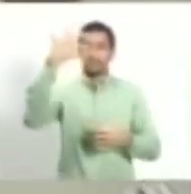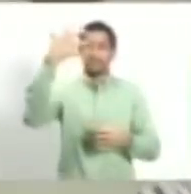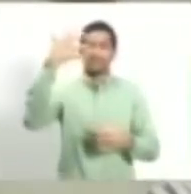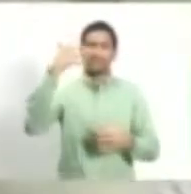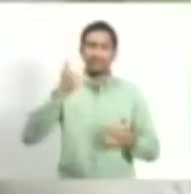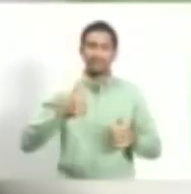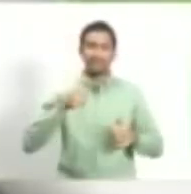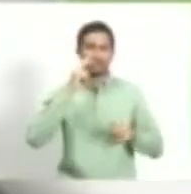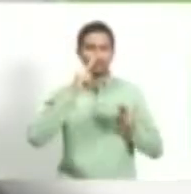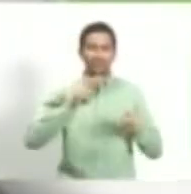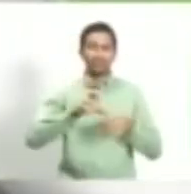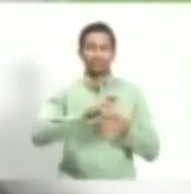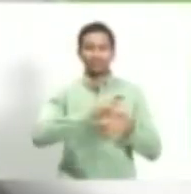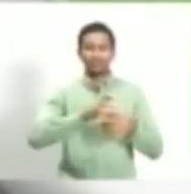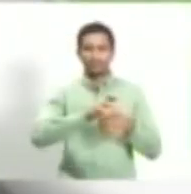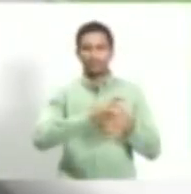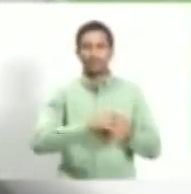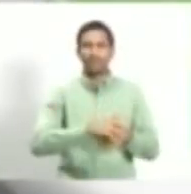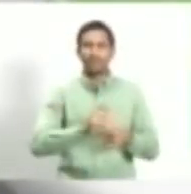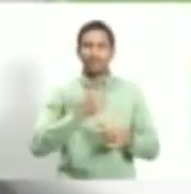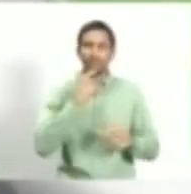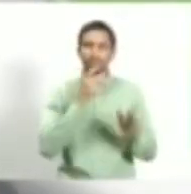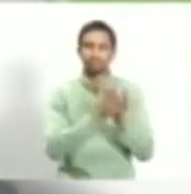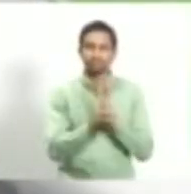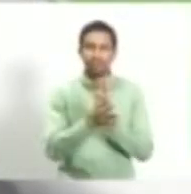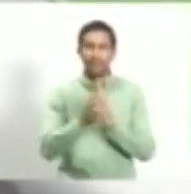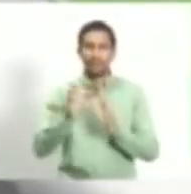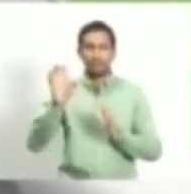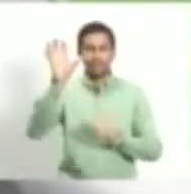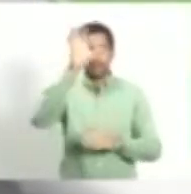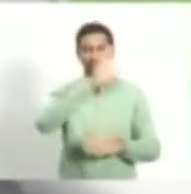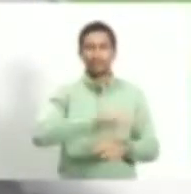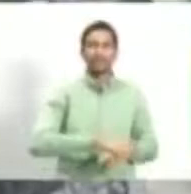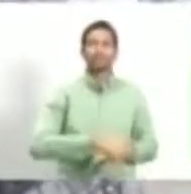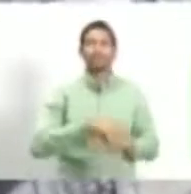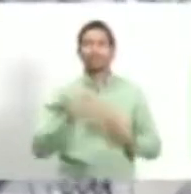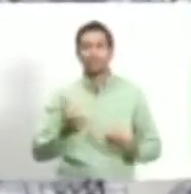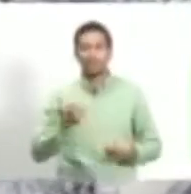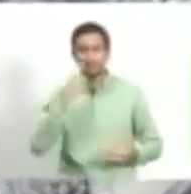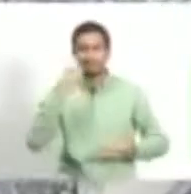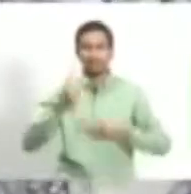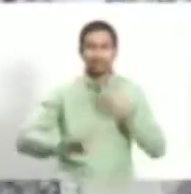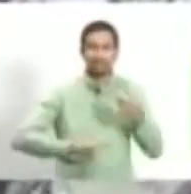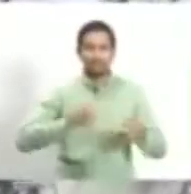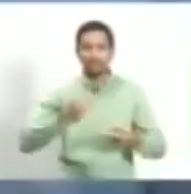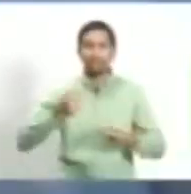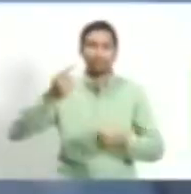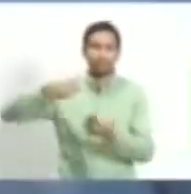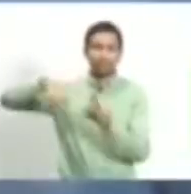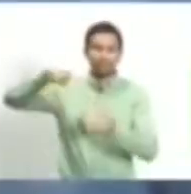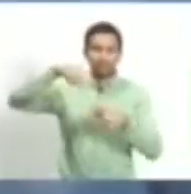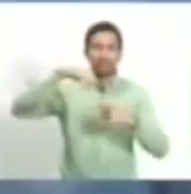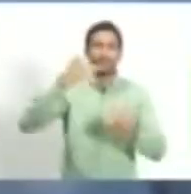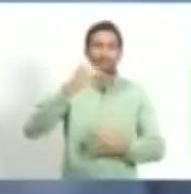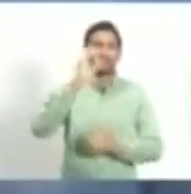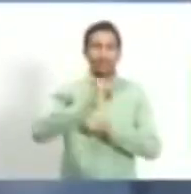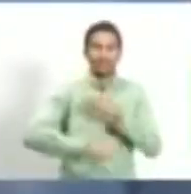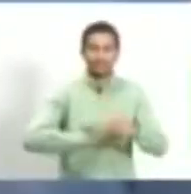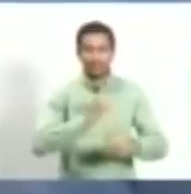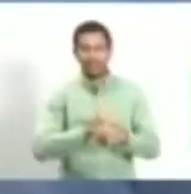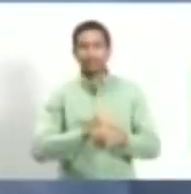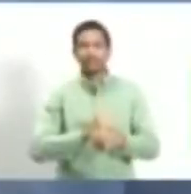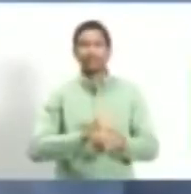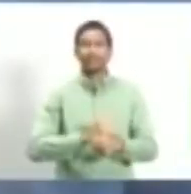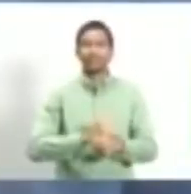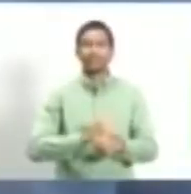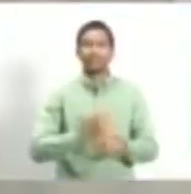su impresión y de lo que ellos salgan a comentar en sus países, va a depender que vengan muchos turistas, van a estar medios internacionales y empezamos a vivir y a vibrar